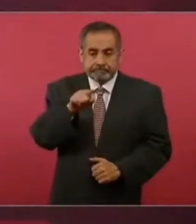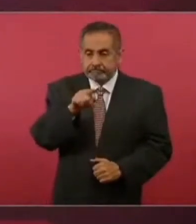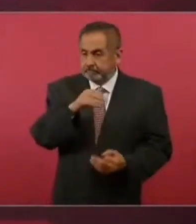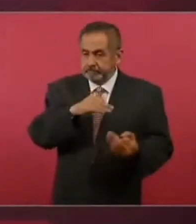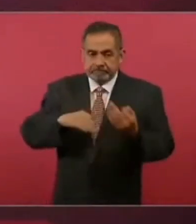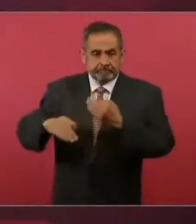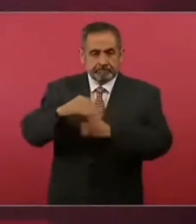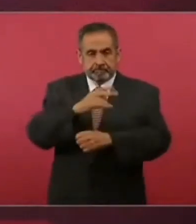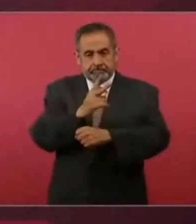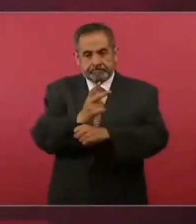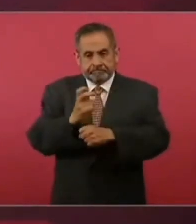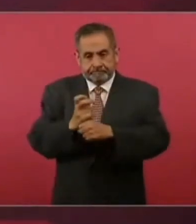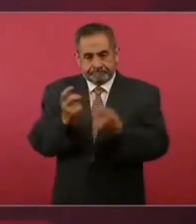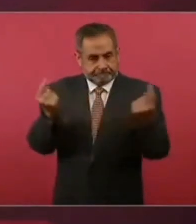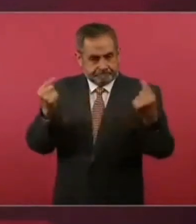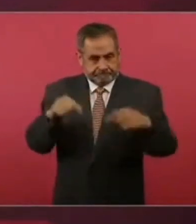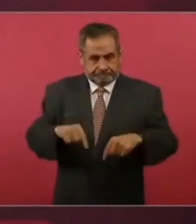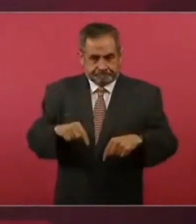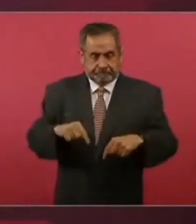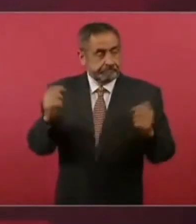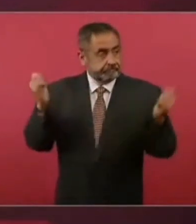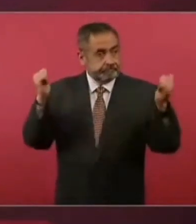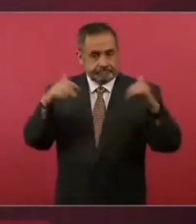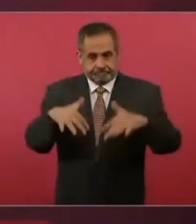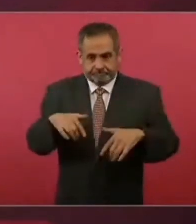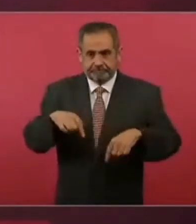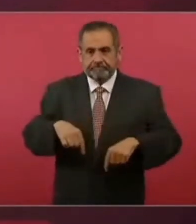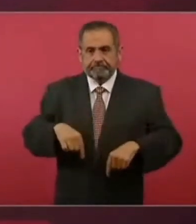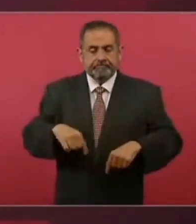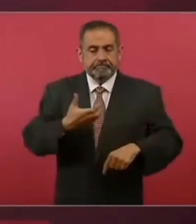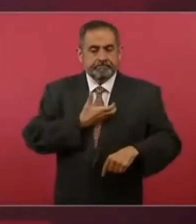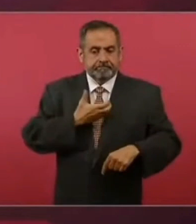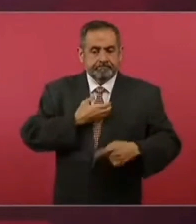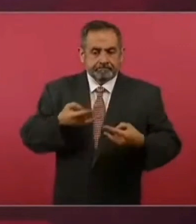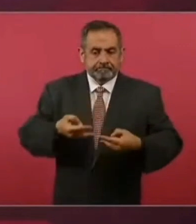están todos invitados. Vamos a